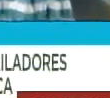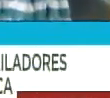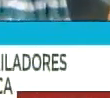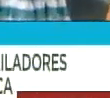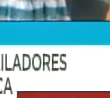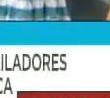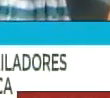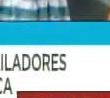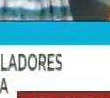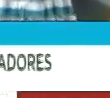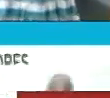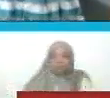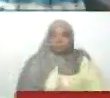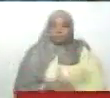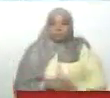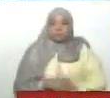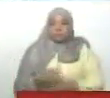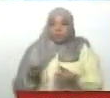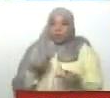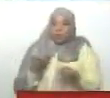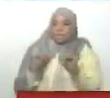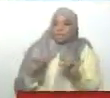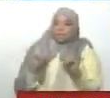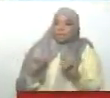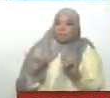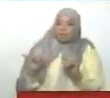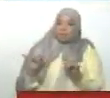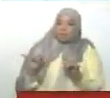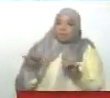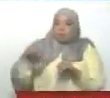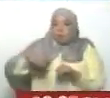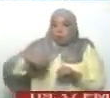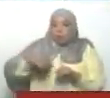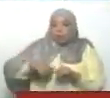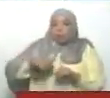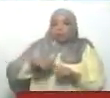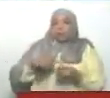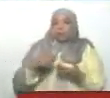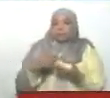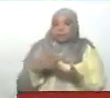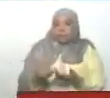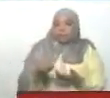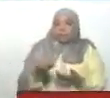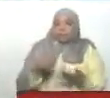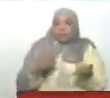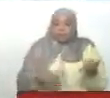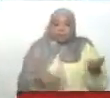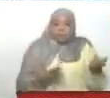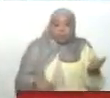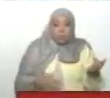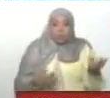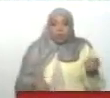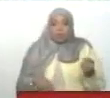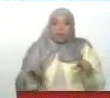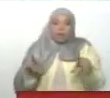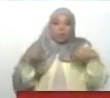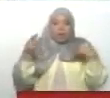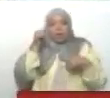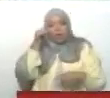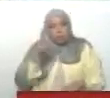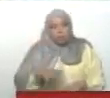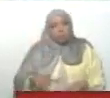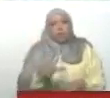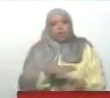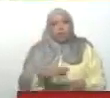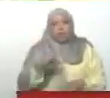gente, o sea que son ritmos que ustedes fueron creando ahí. Es decir, hoy en día... El aguinaldo y la parranda de Carayaca, digamos que es